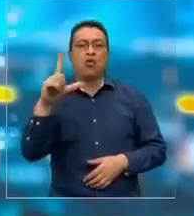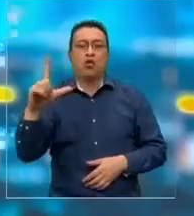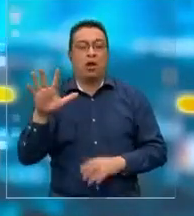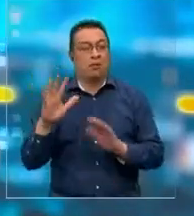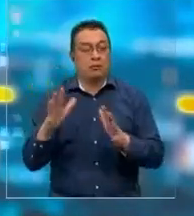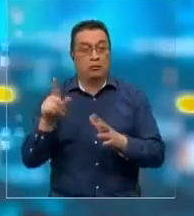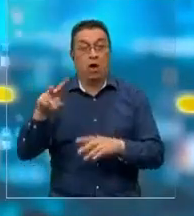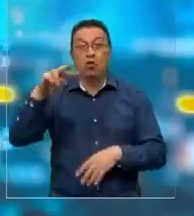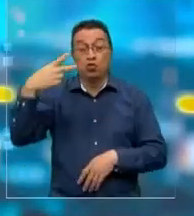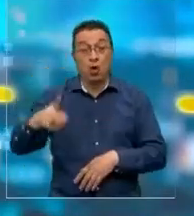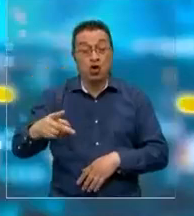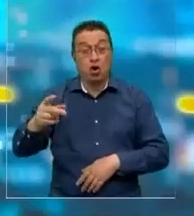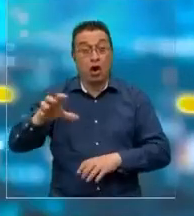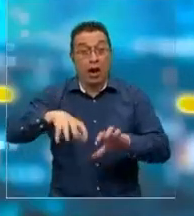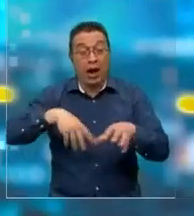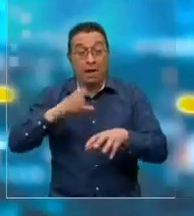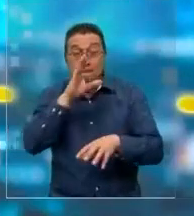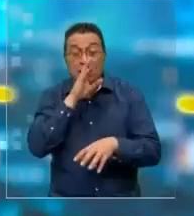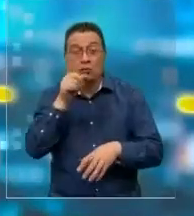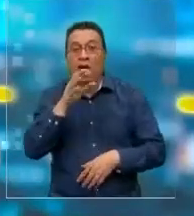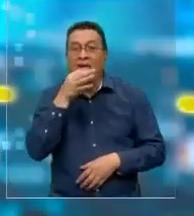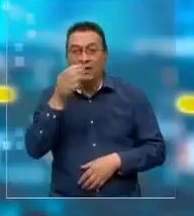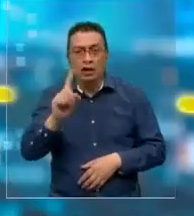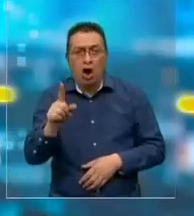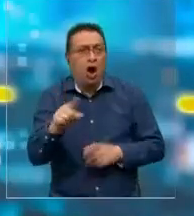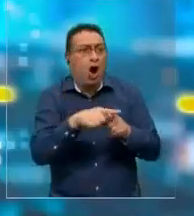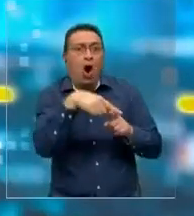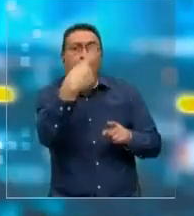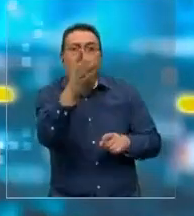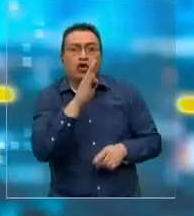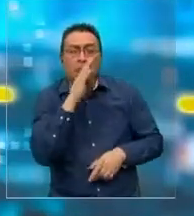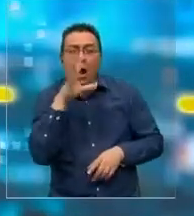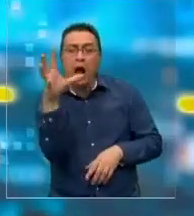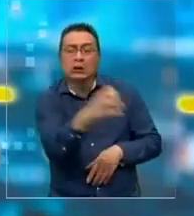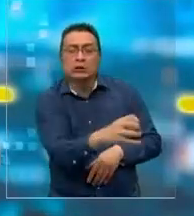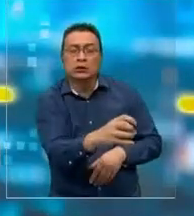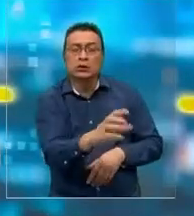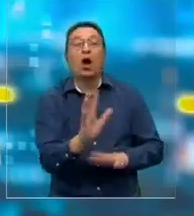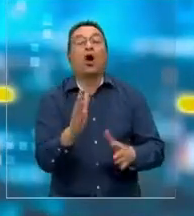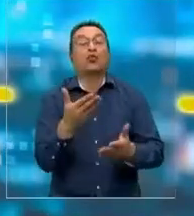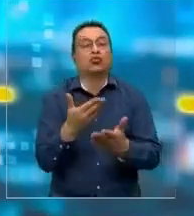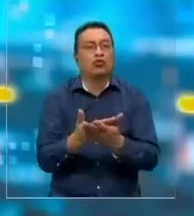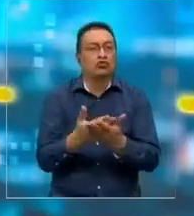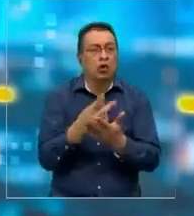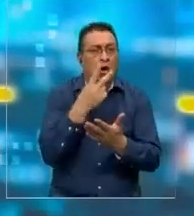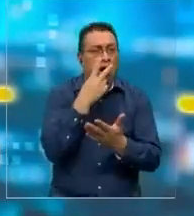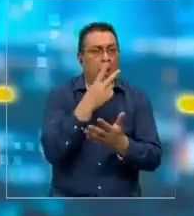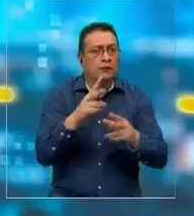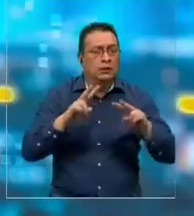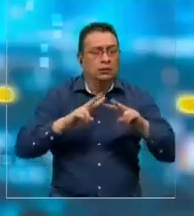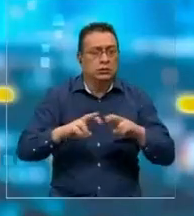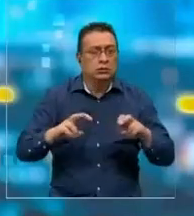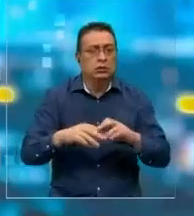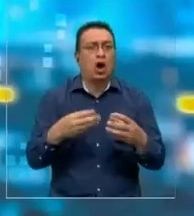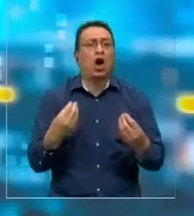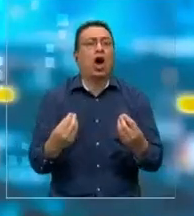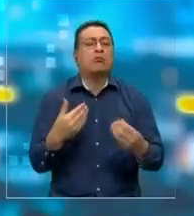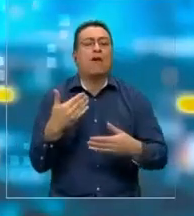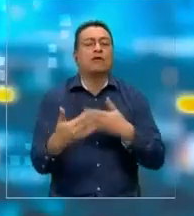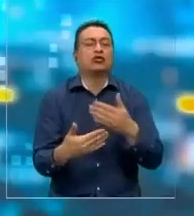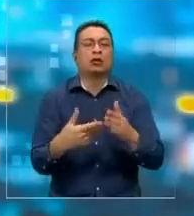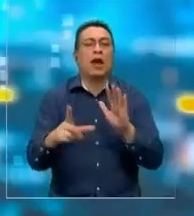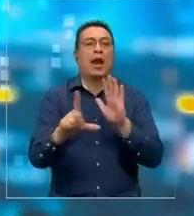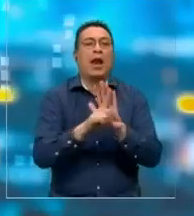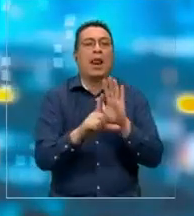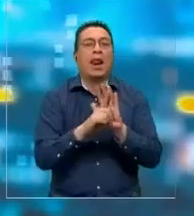del animal quien se defiende y dice que fue otro el perro que la atacó bueno aprovechamos esto para revisar bien cómo funciona la ley